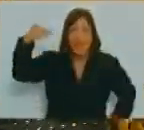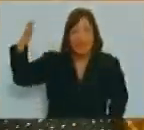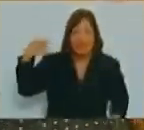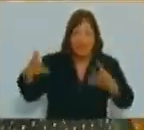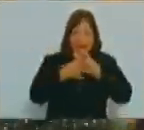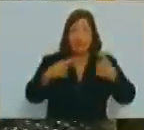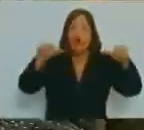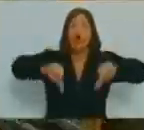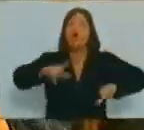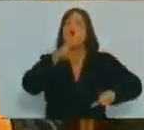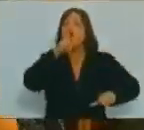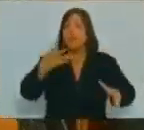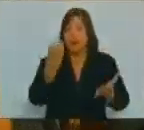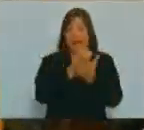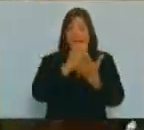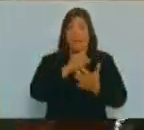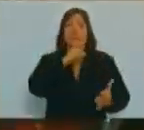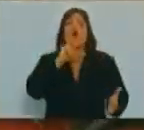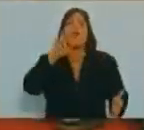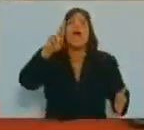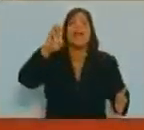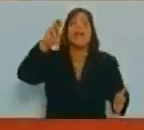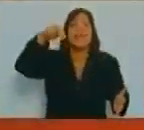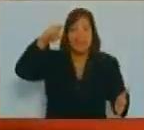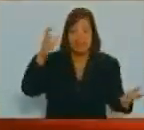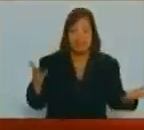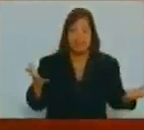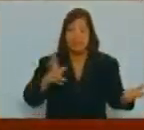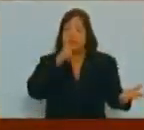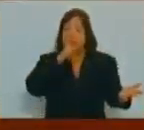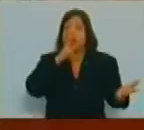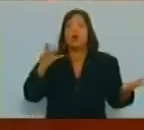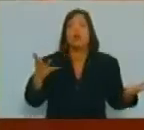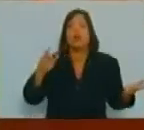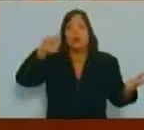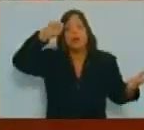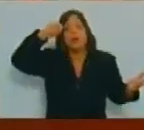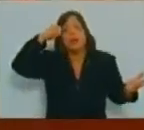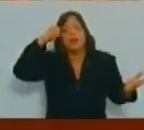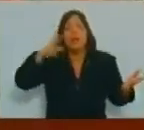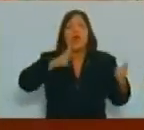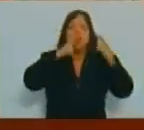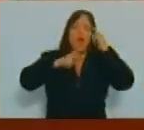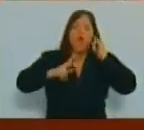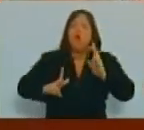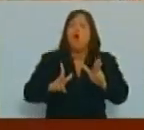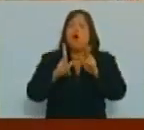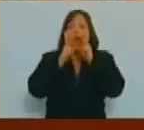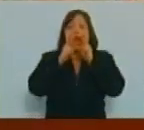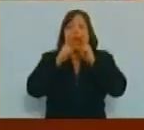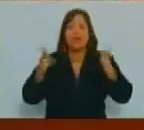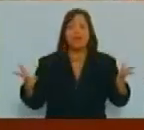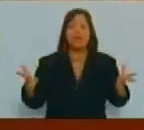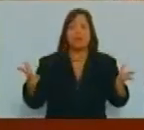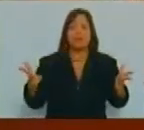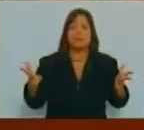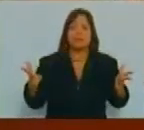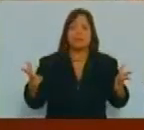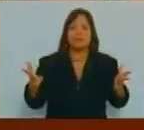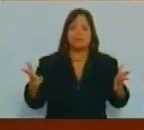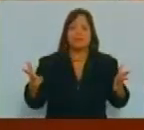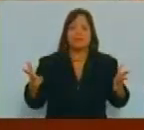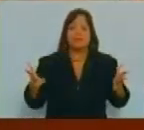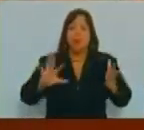lo olvidaron no la planta lo recordará parte son un antro de